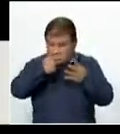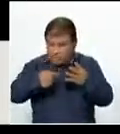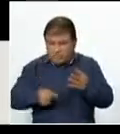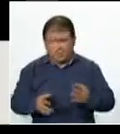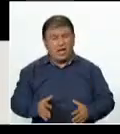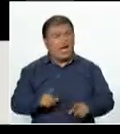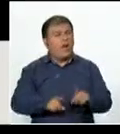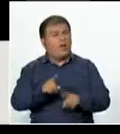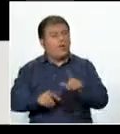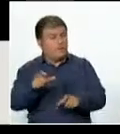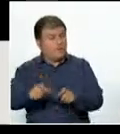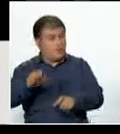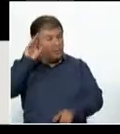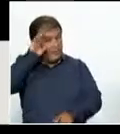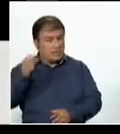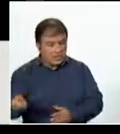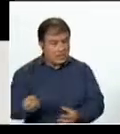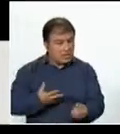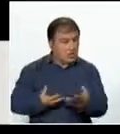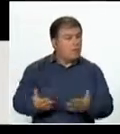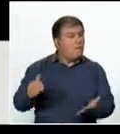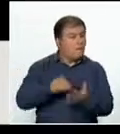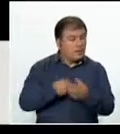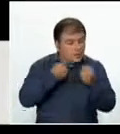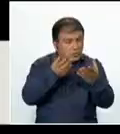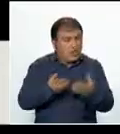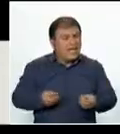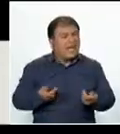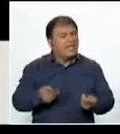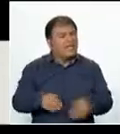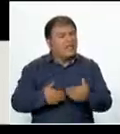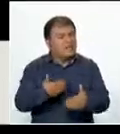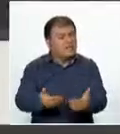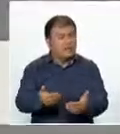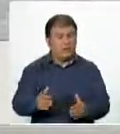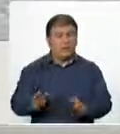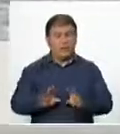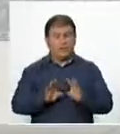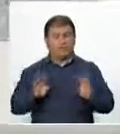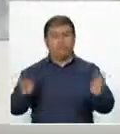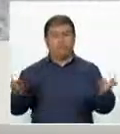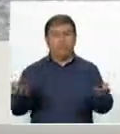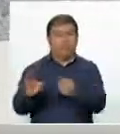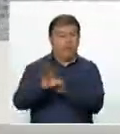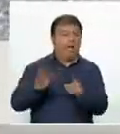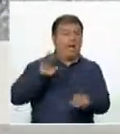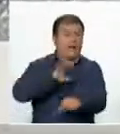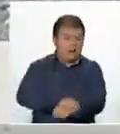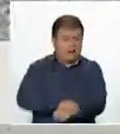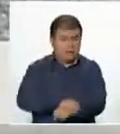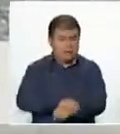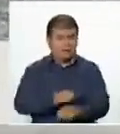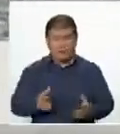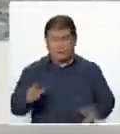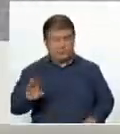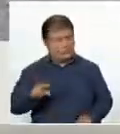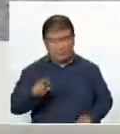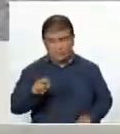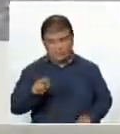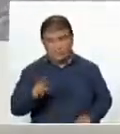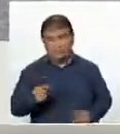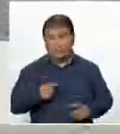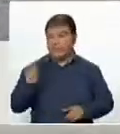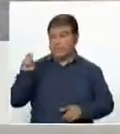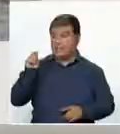de la policía quizá les ha dado más información de cómo va quizá este plan cerco que se ha activado? No, solamente son